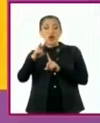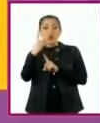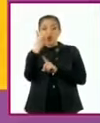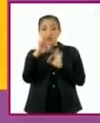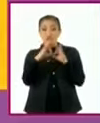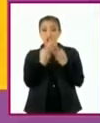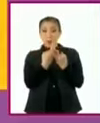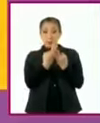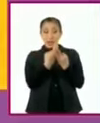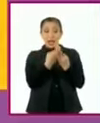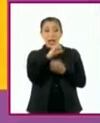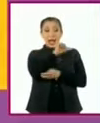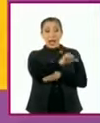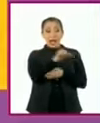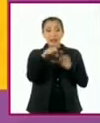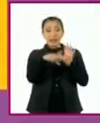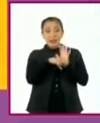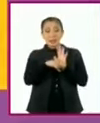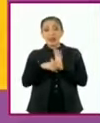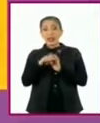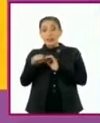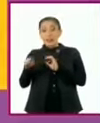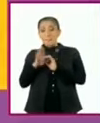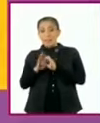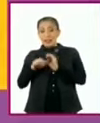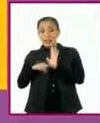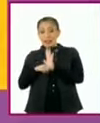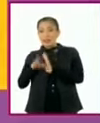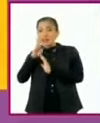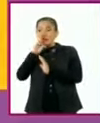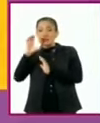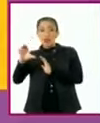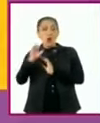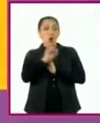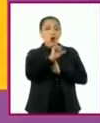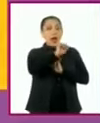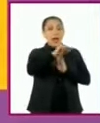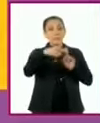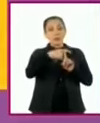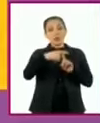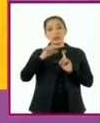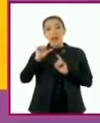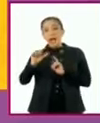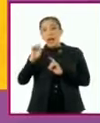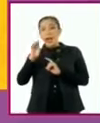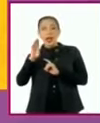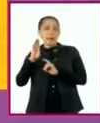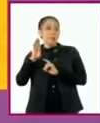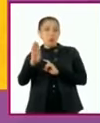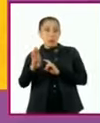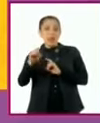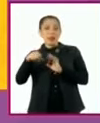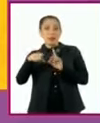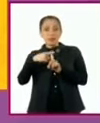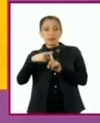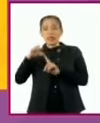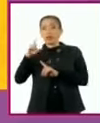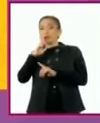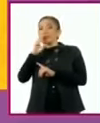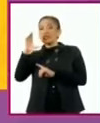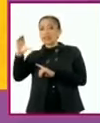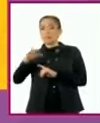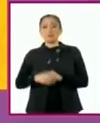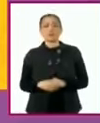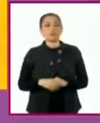opciones, A negativa entre B negativa igual a C o A positiva entre B positiva igual a C.